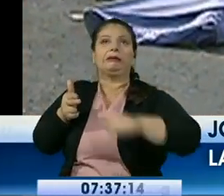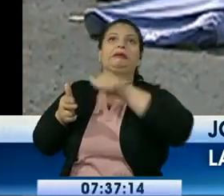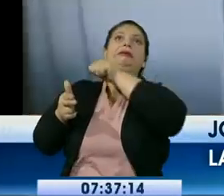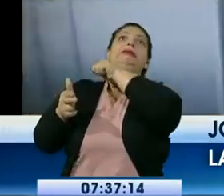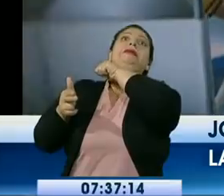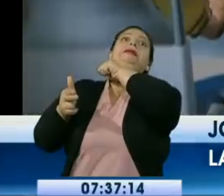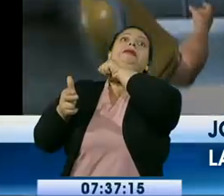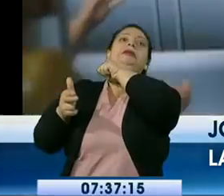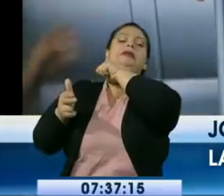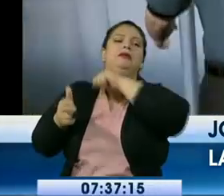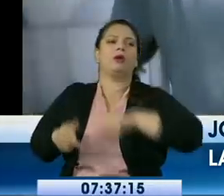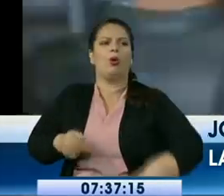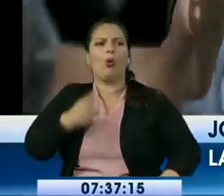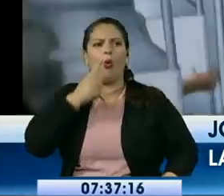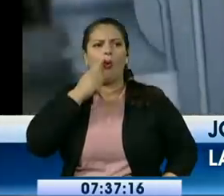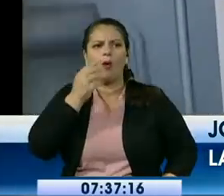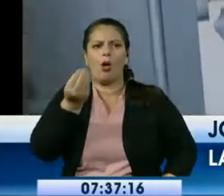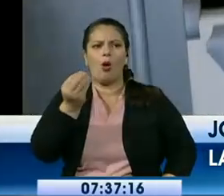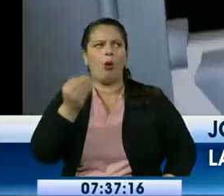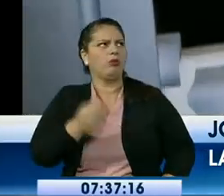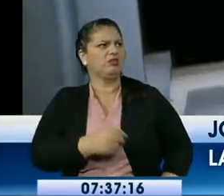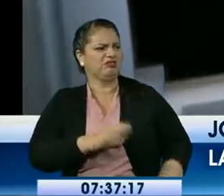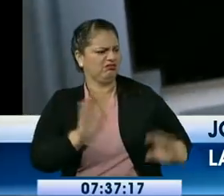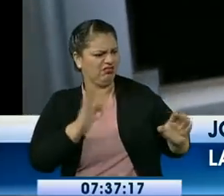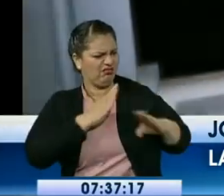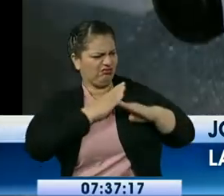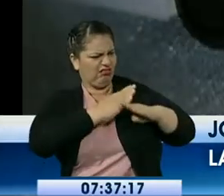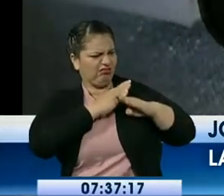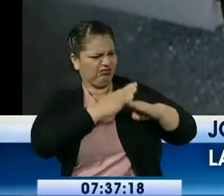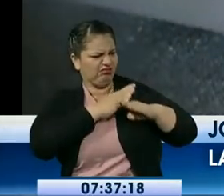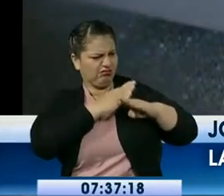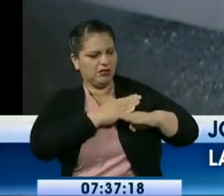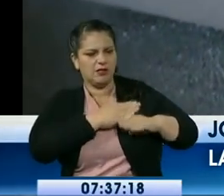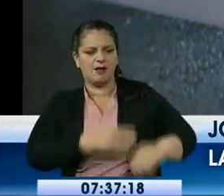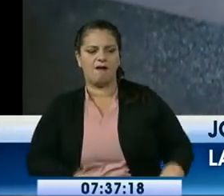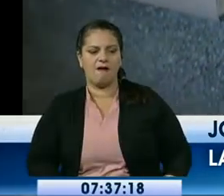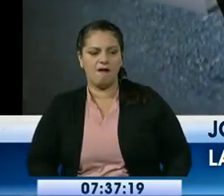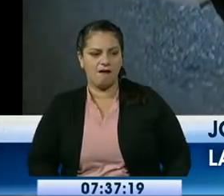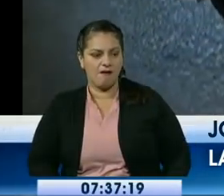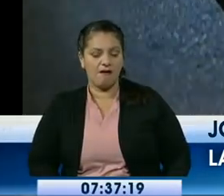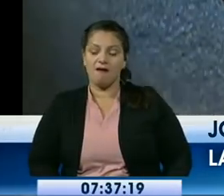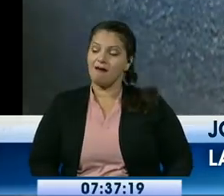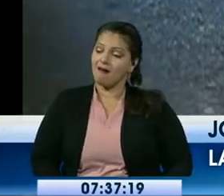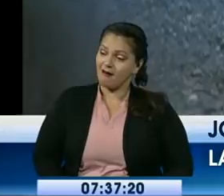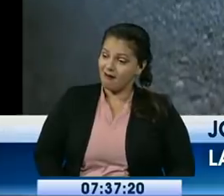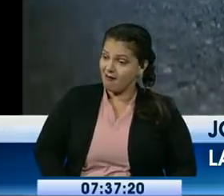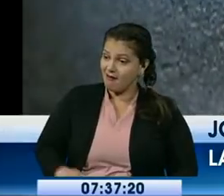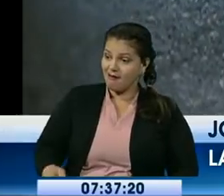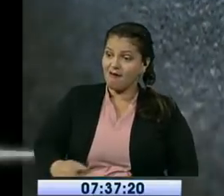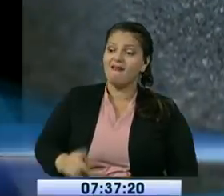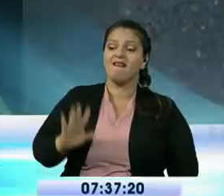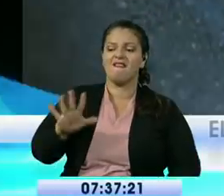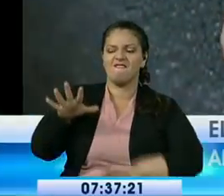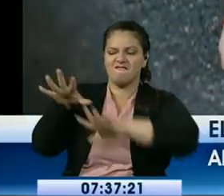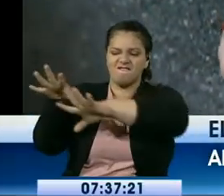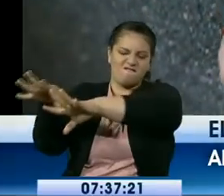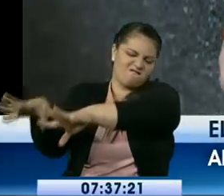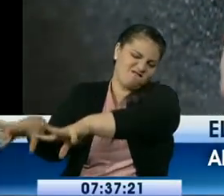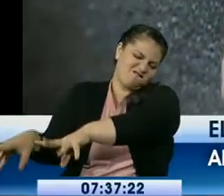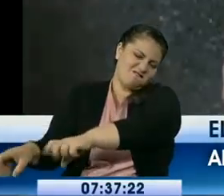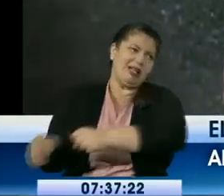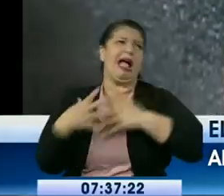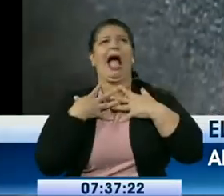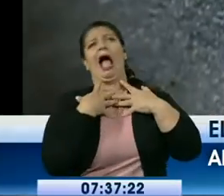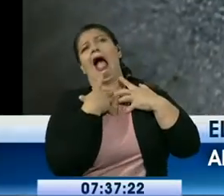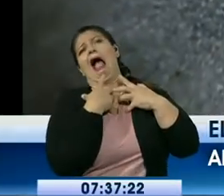no dejarse robar, lo cogieron y lo bajaron del bus a velocidad y lamentablemente falleció del golpe en la cabeza. Nos comenzaron a apuntar con la